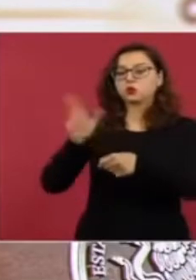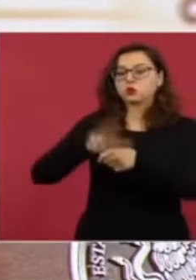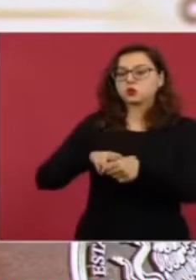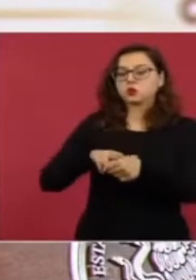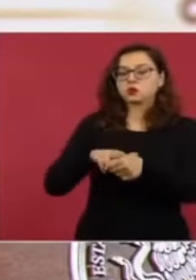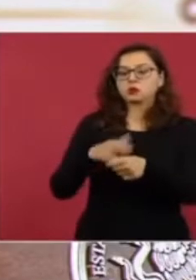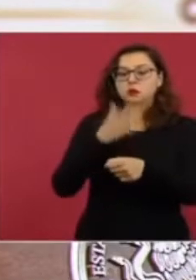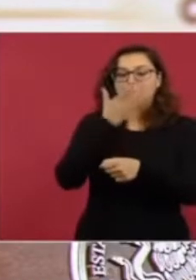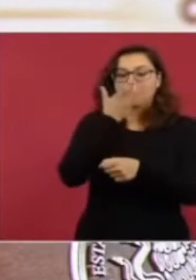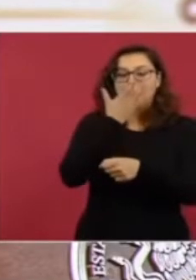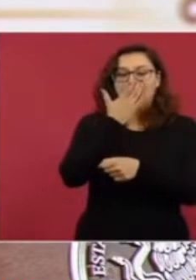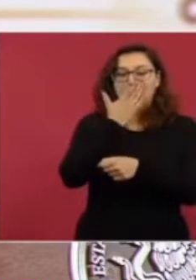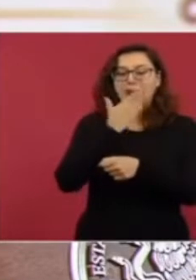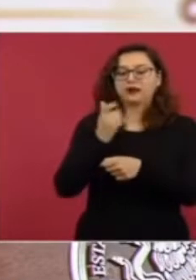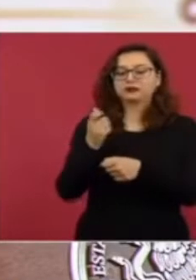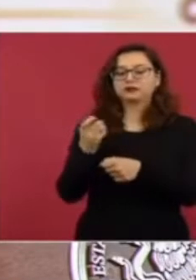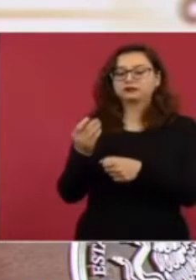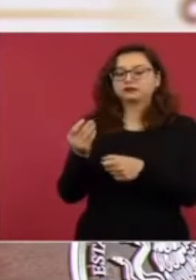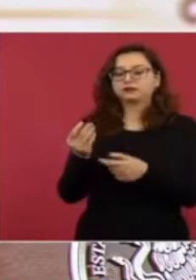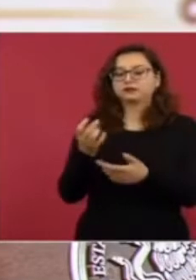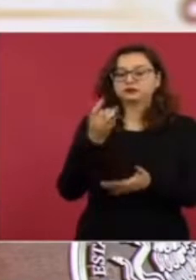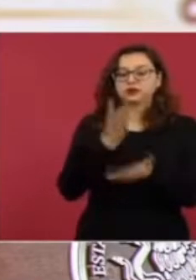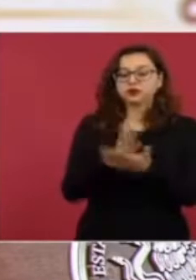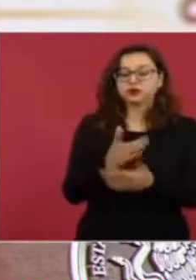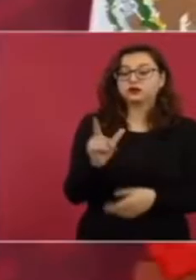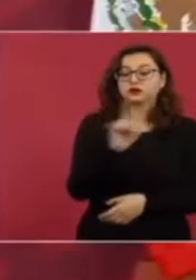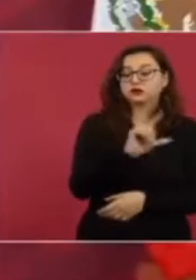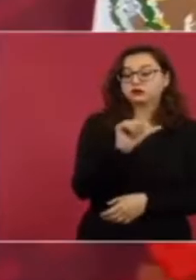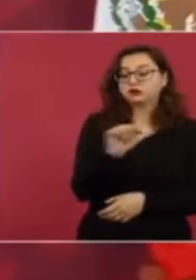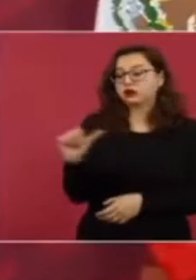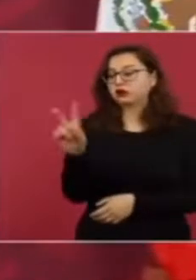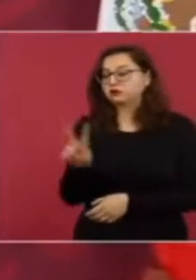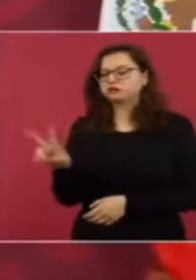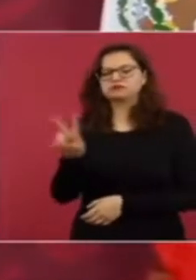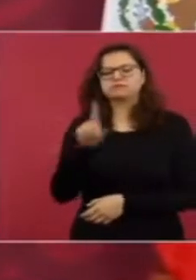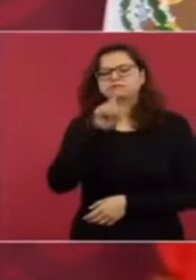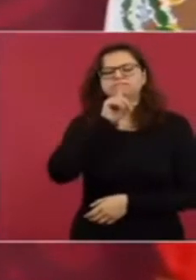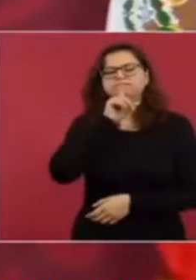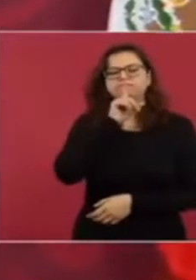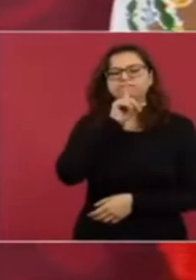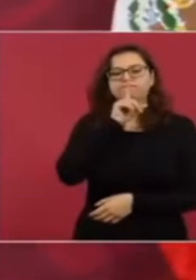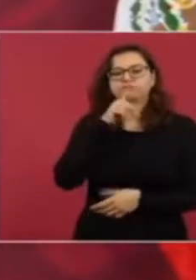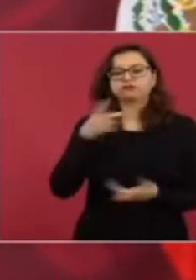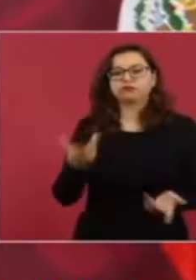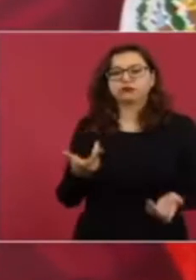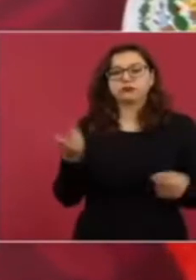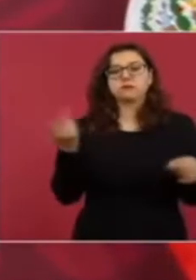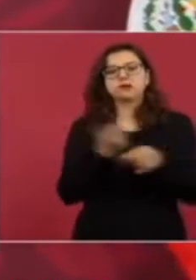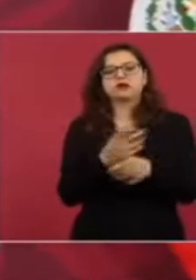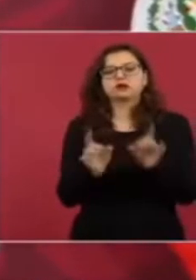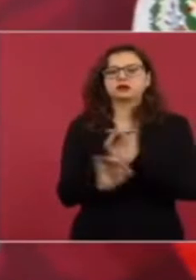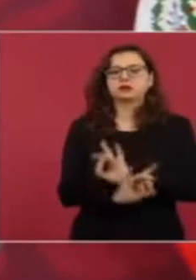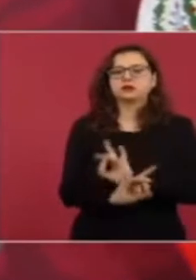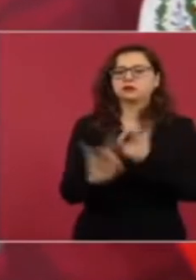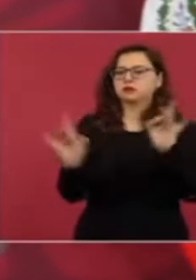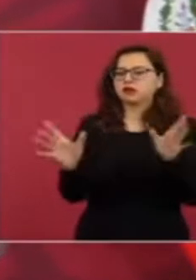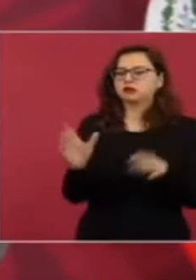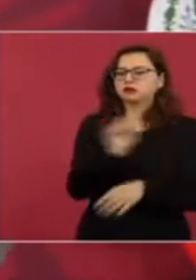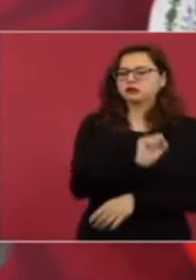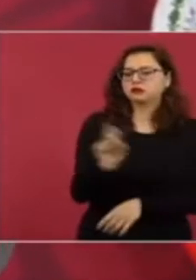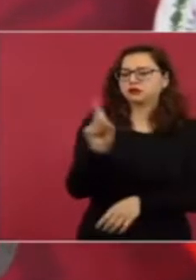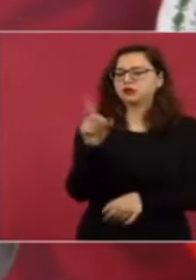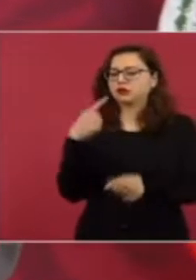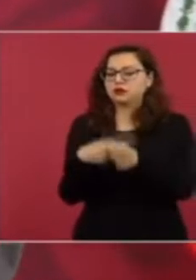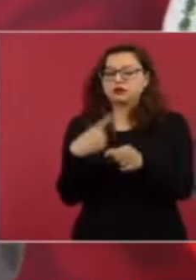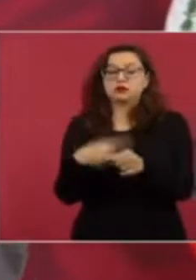no sea solo de lunes a viernes y que no se pueda uno enfermar el fin de